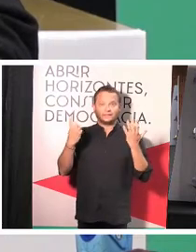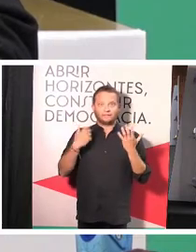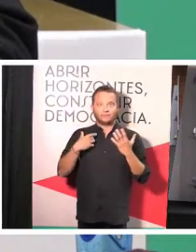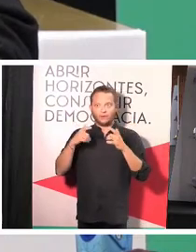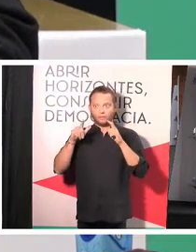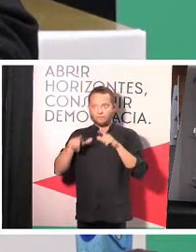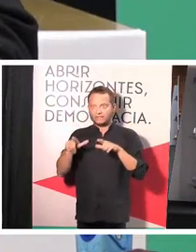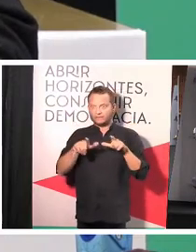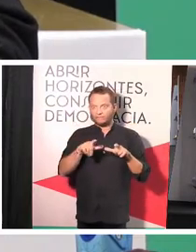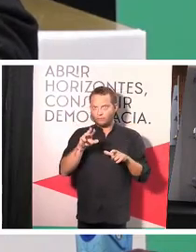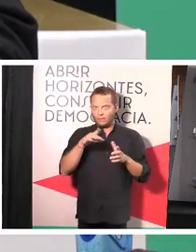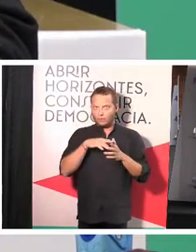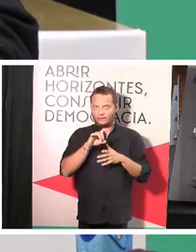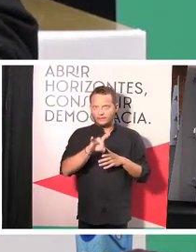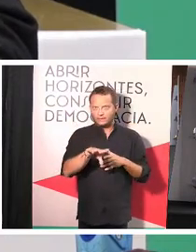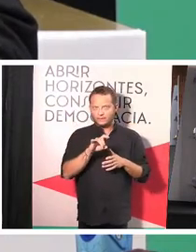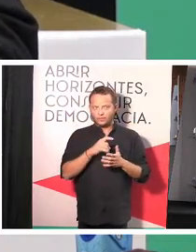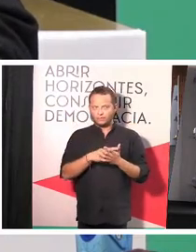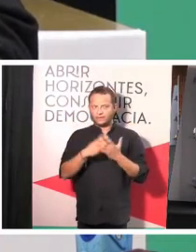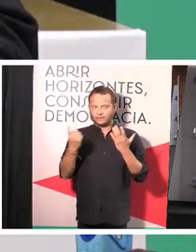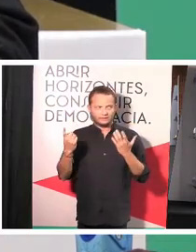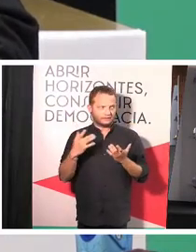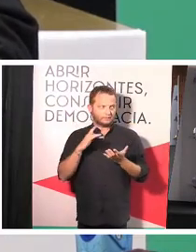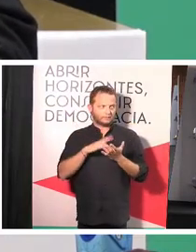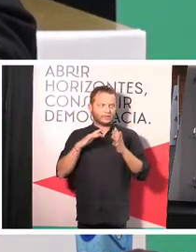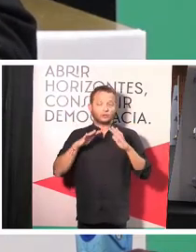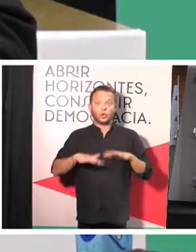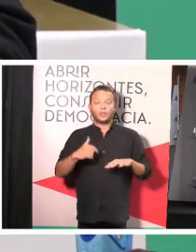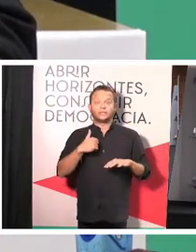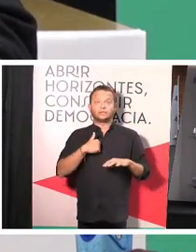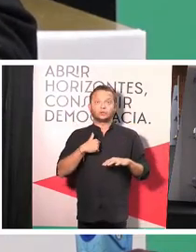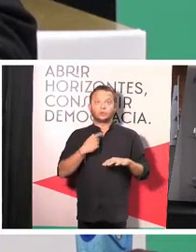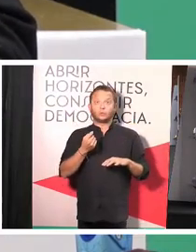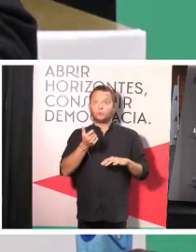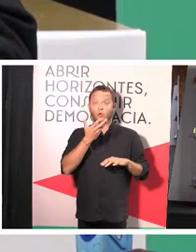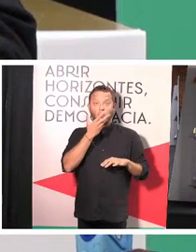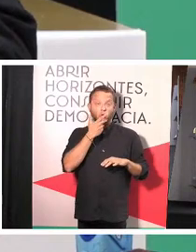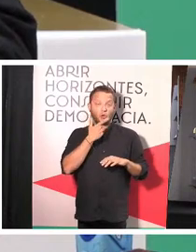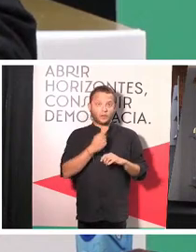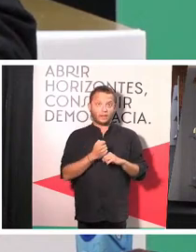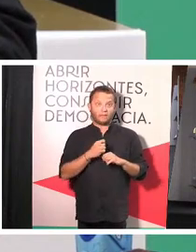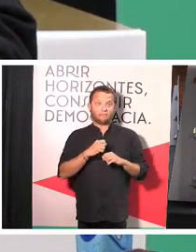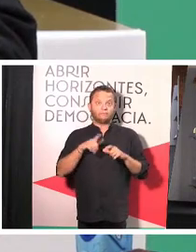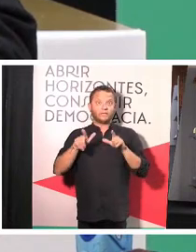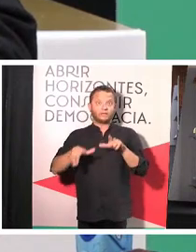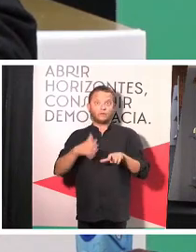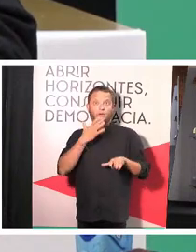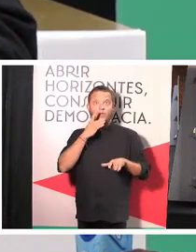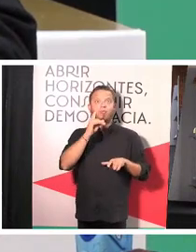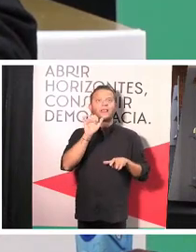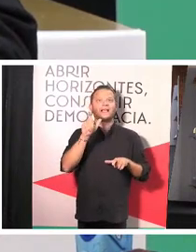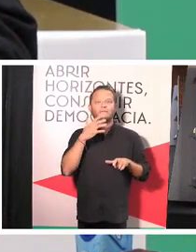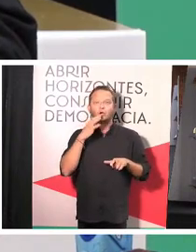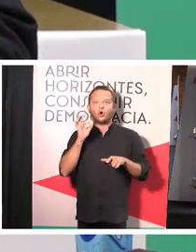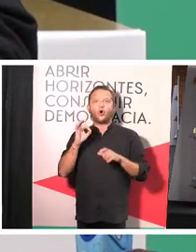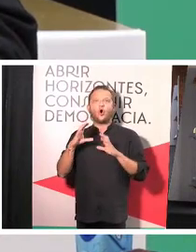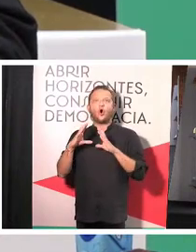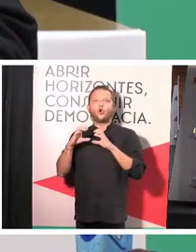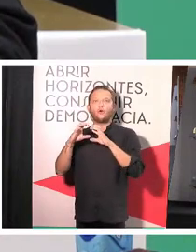plataformas llegaron por el 2015-2016, para entonces eran poco conocidas, plataformas como Deliveroo o